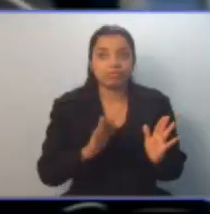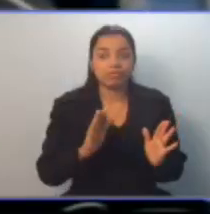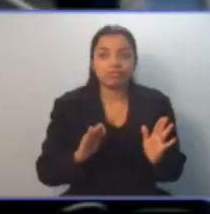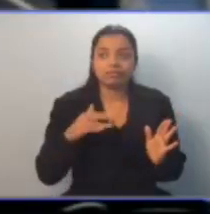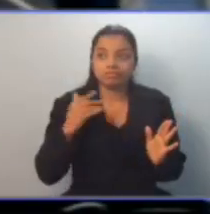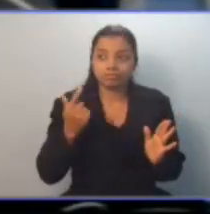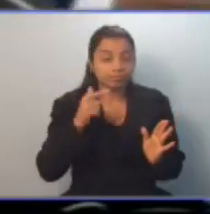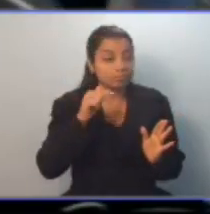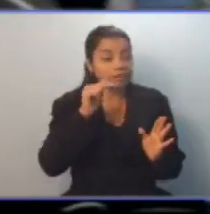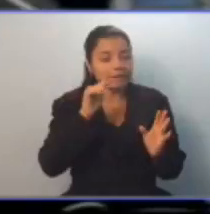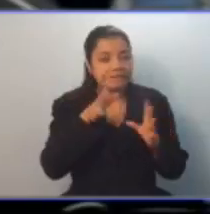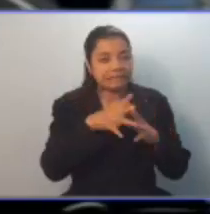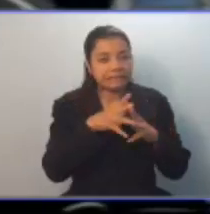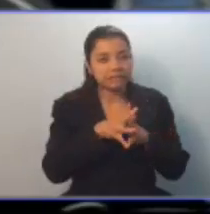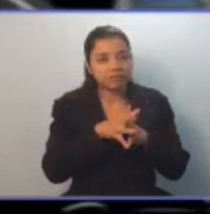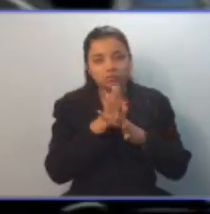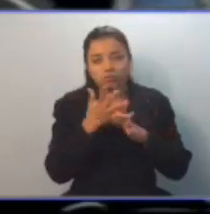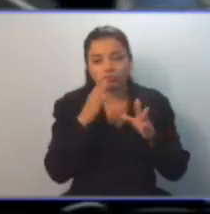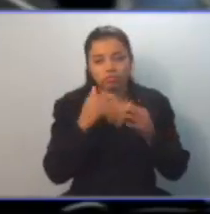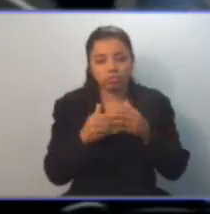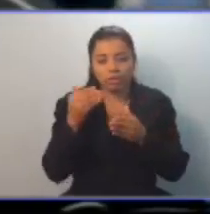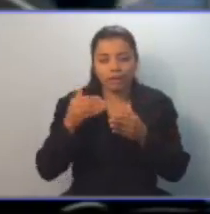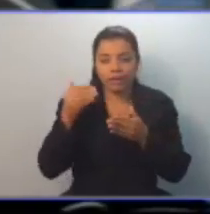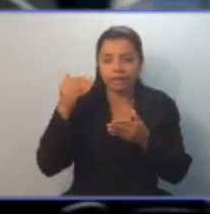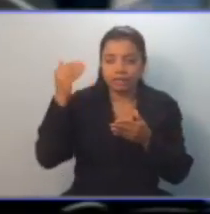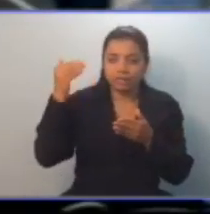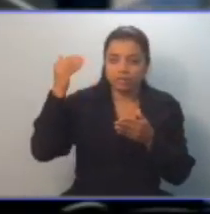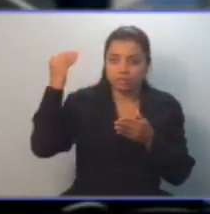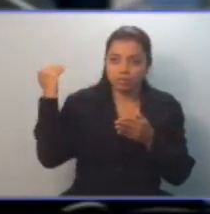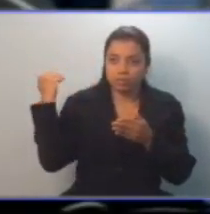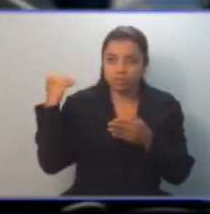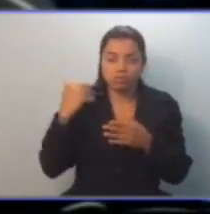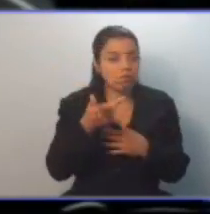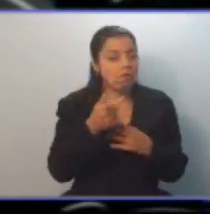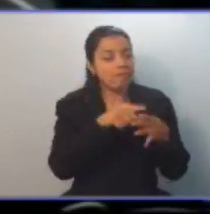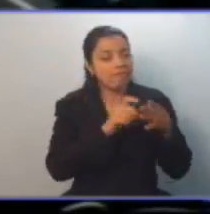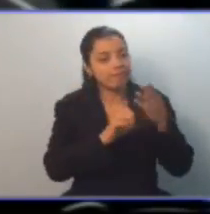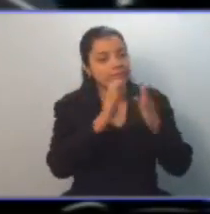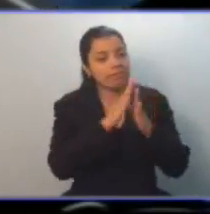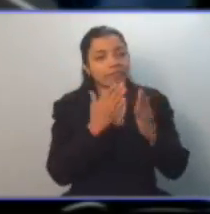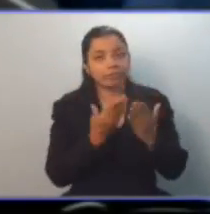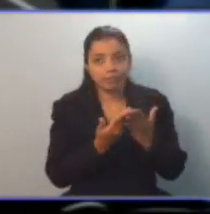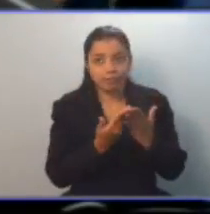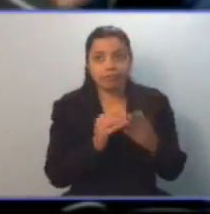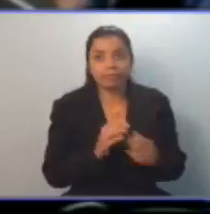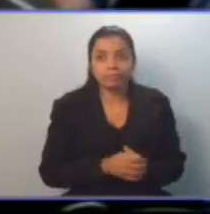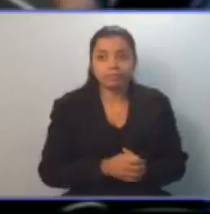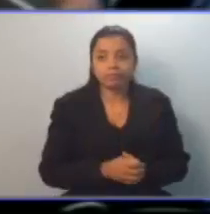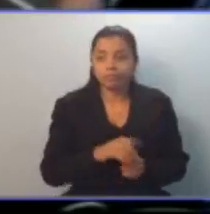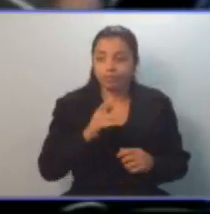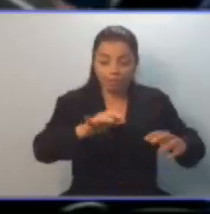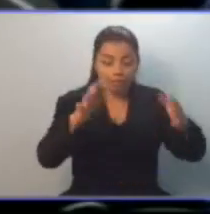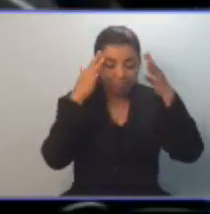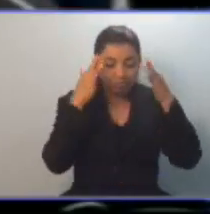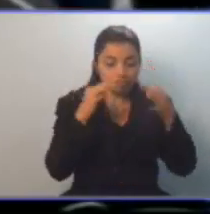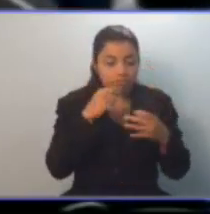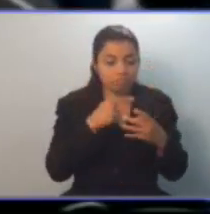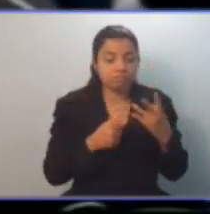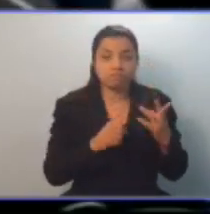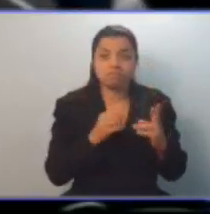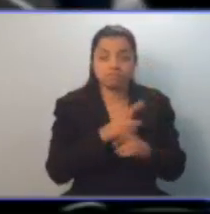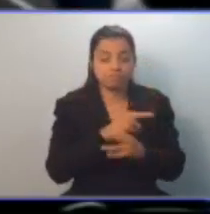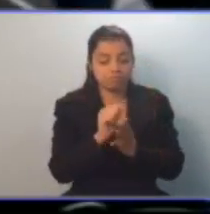Hace un par de años, un par de periodos, la Sala de lo Constitucional emitió sentencia modificando el